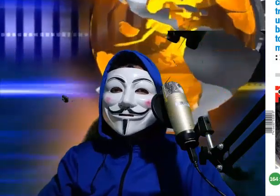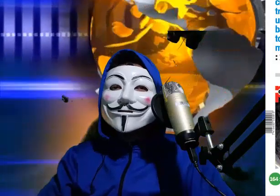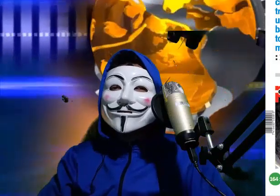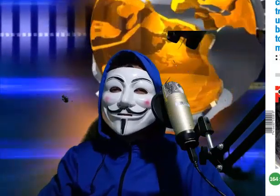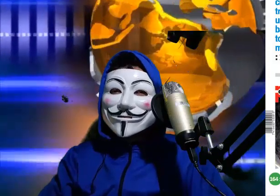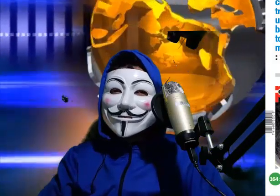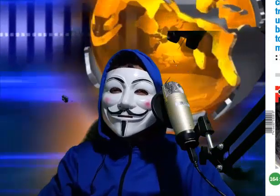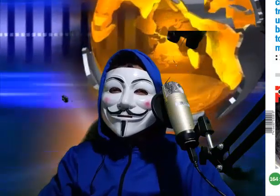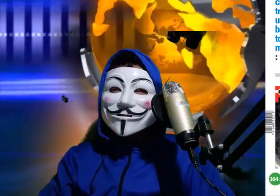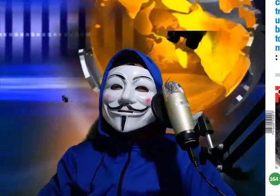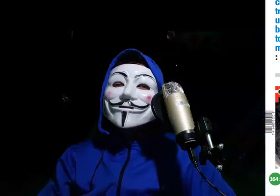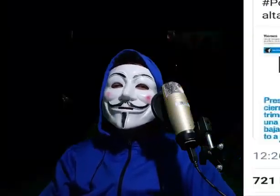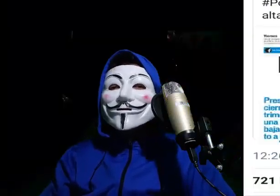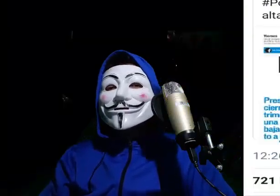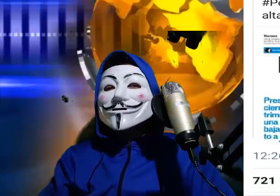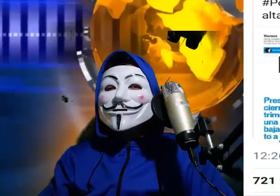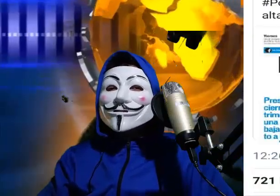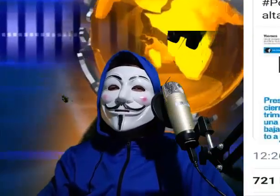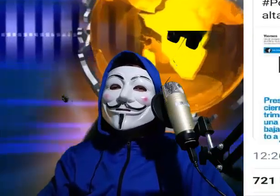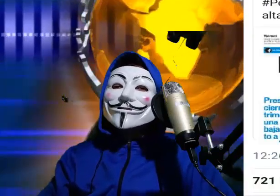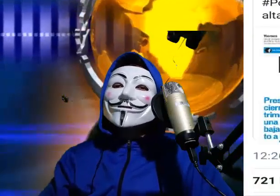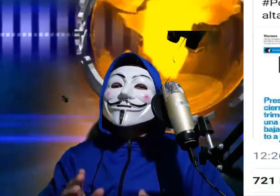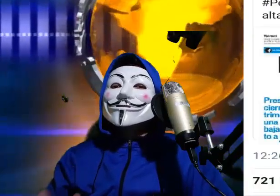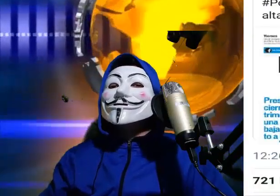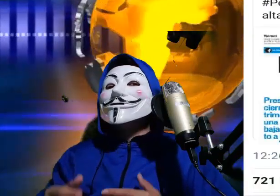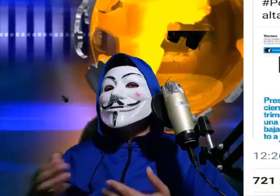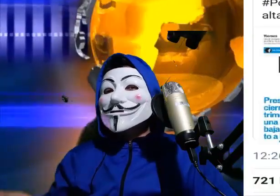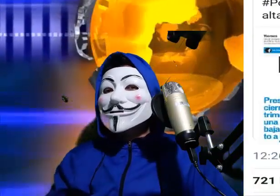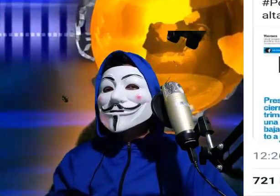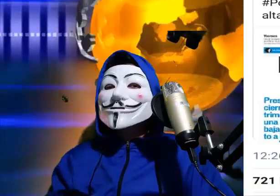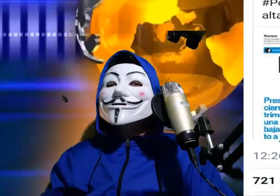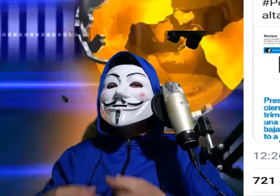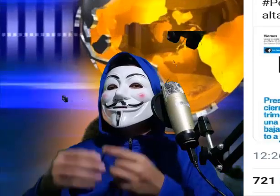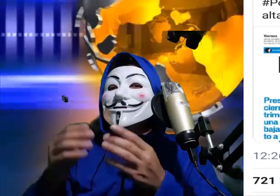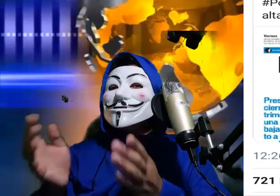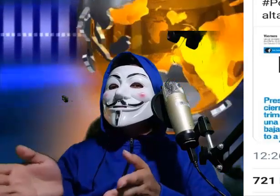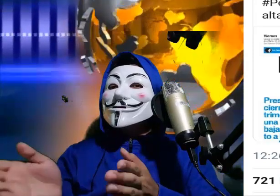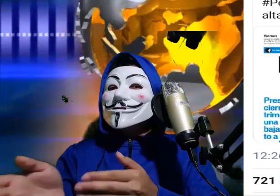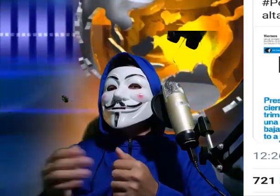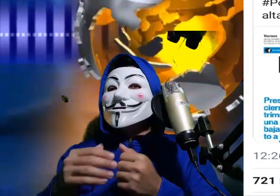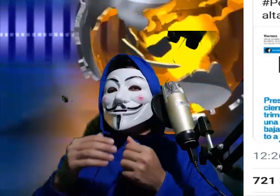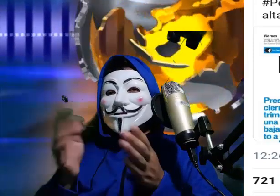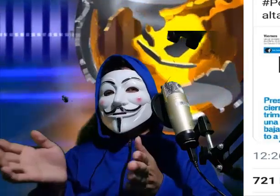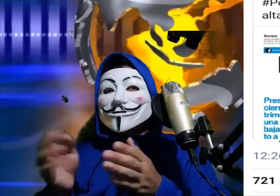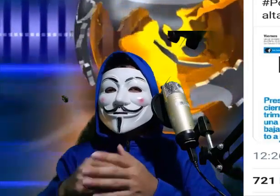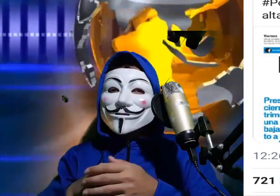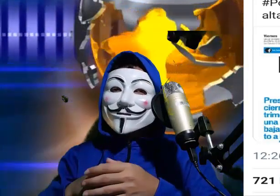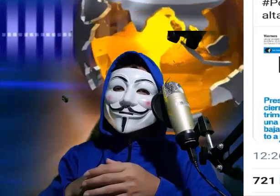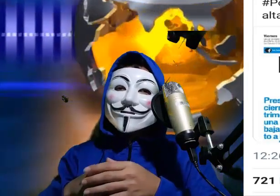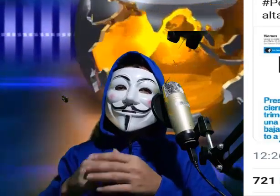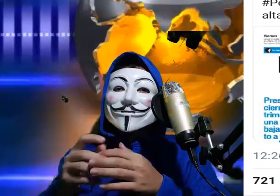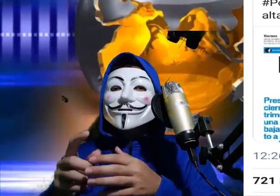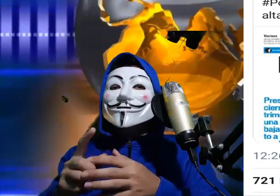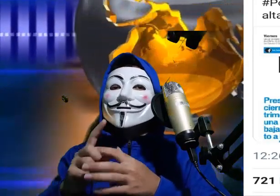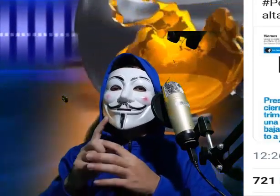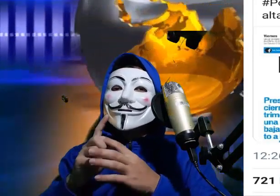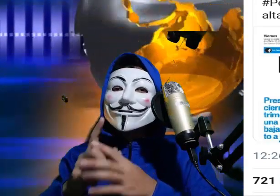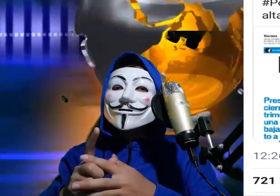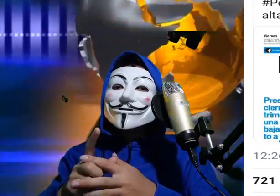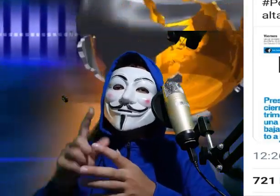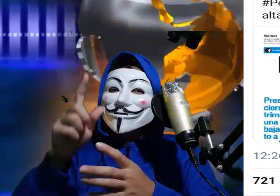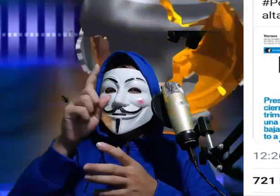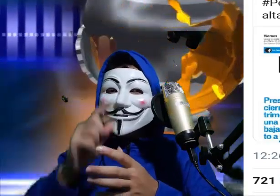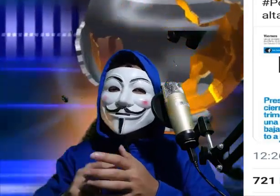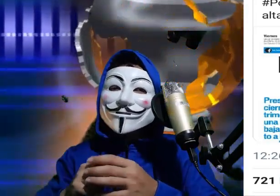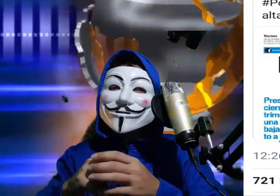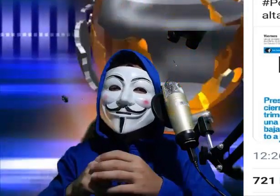85.5% de aprobación, pero Bukele dice que tiene más. Pero los majes de la perra gráfica les duele